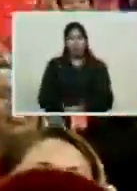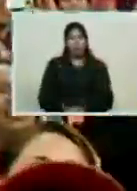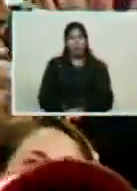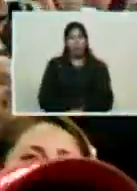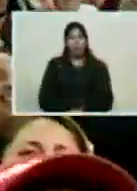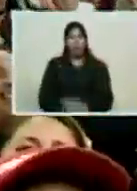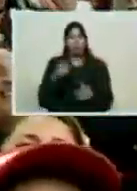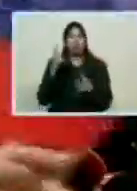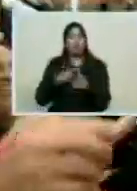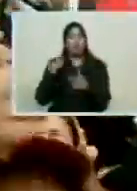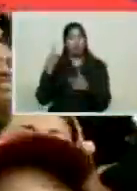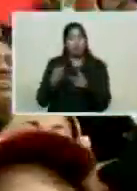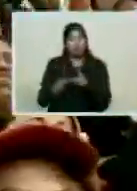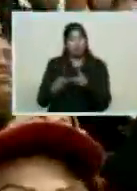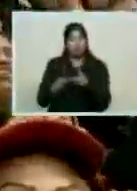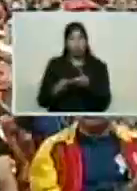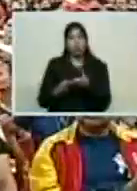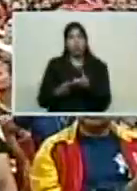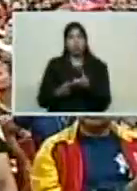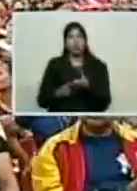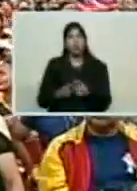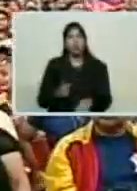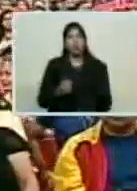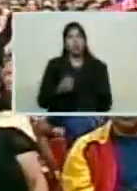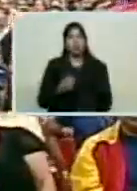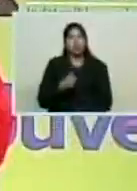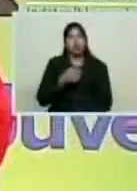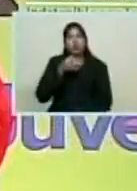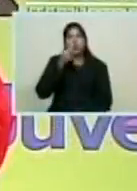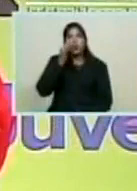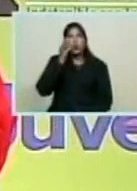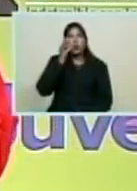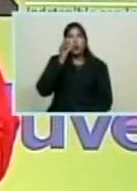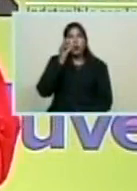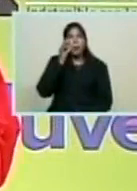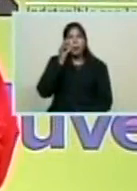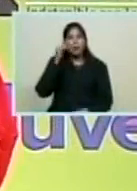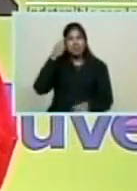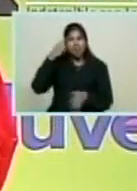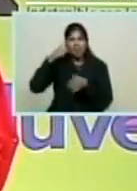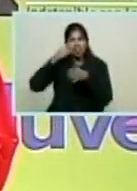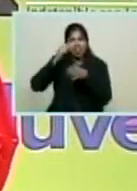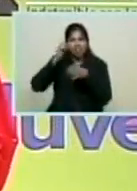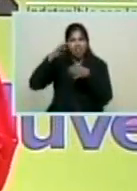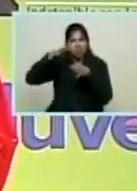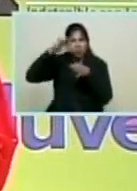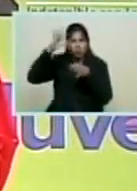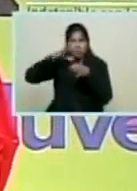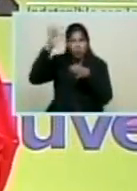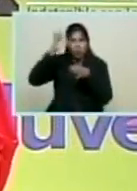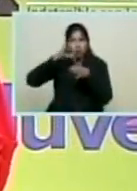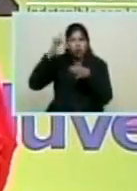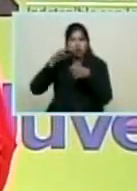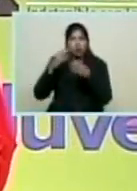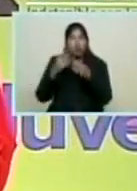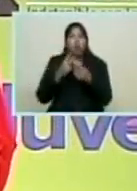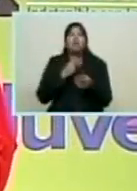Así que vamos, estoy tomando una manzanilla para la garganta, para la